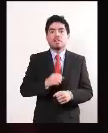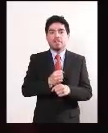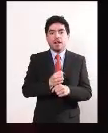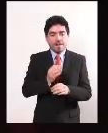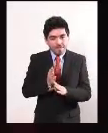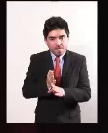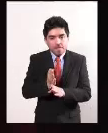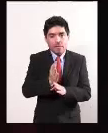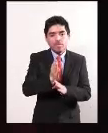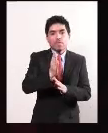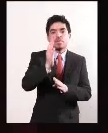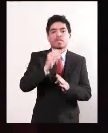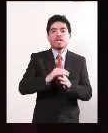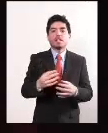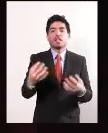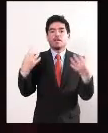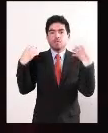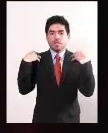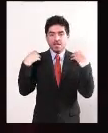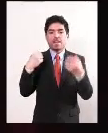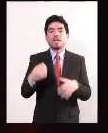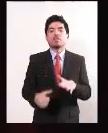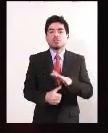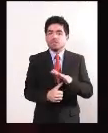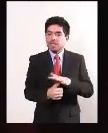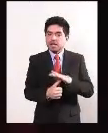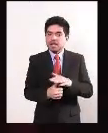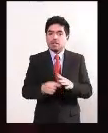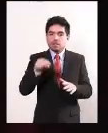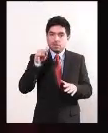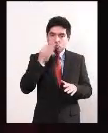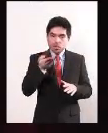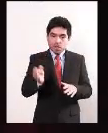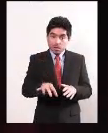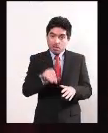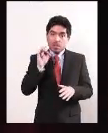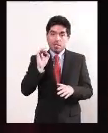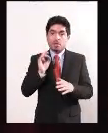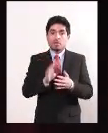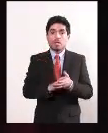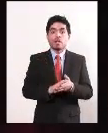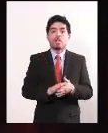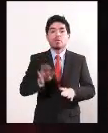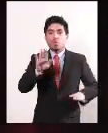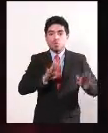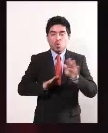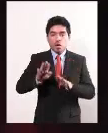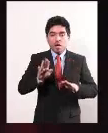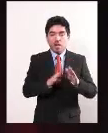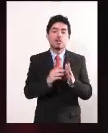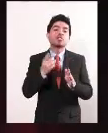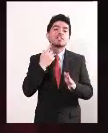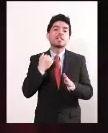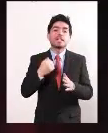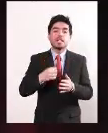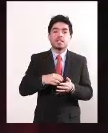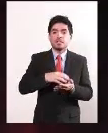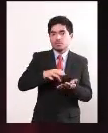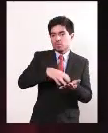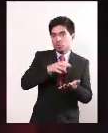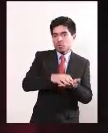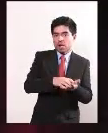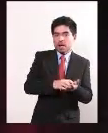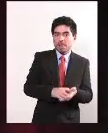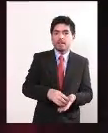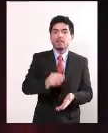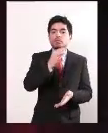fiel y lealmente el cargo de concejal en el que habéis sido elegido y resguardar los intereses comunales,